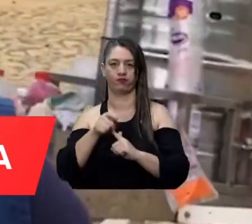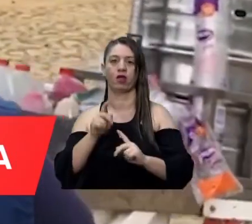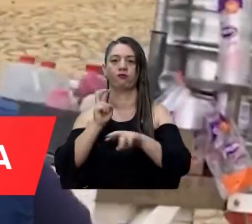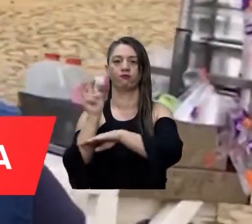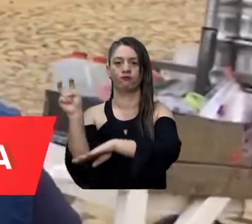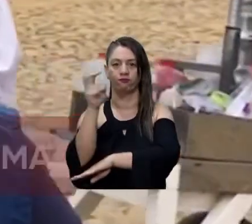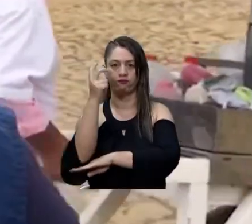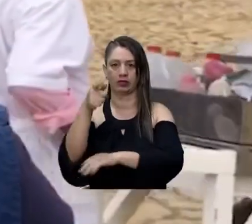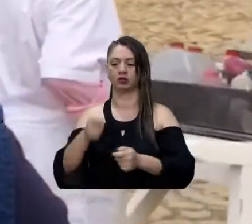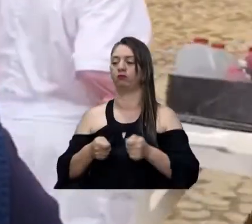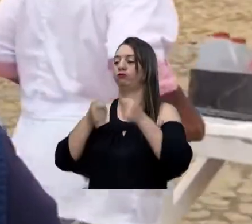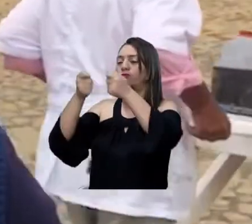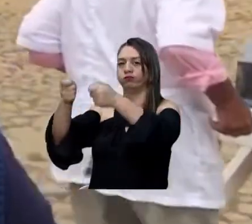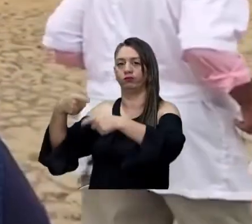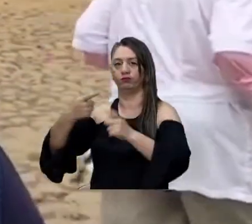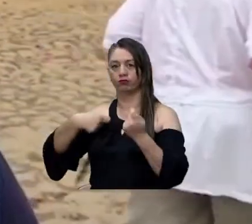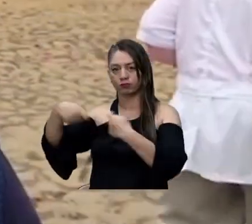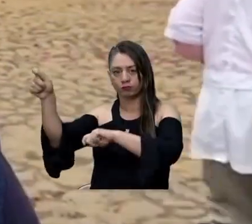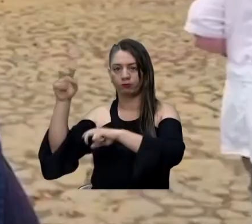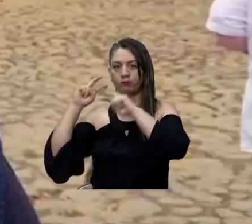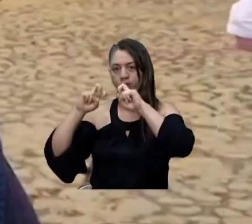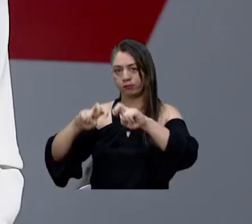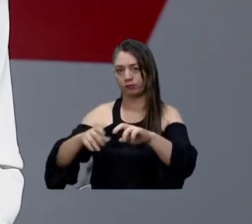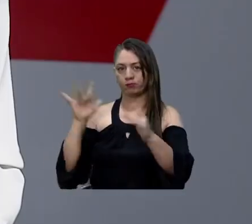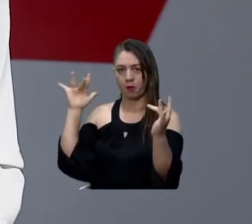Fiscalía para el respectivo y lo pertinente.